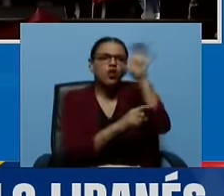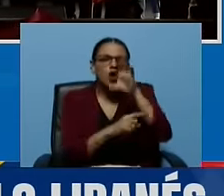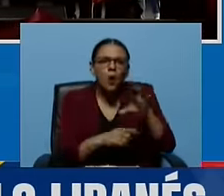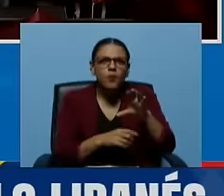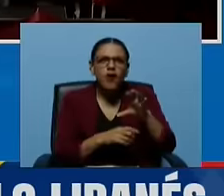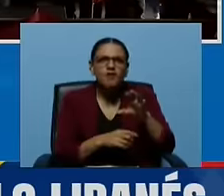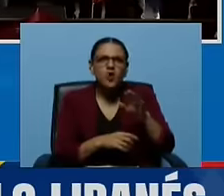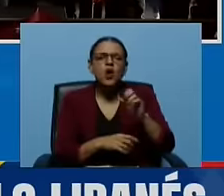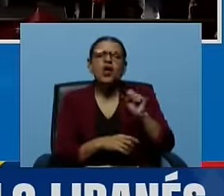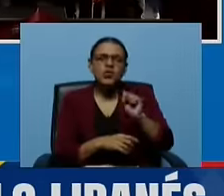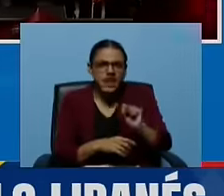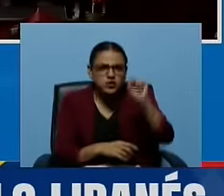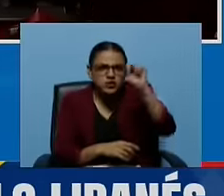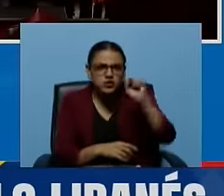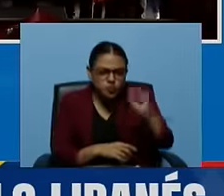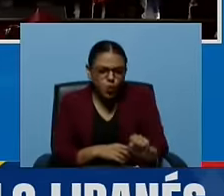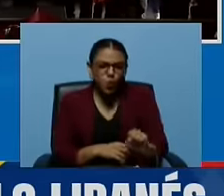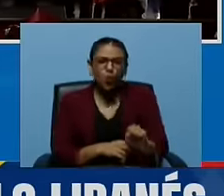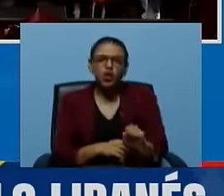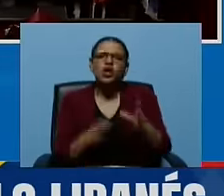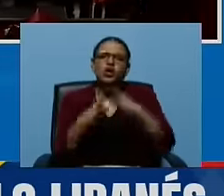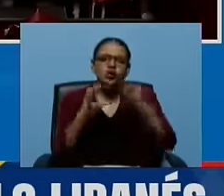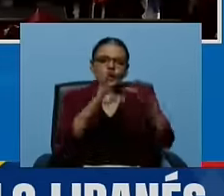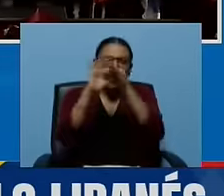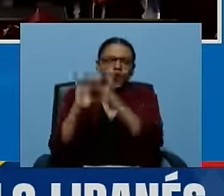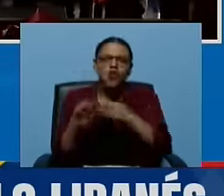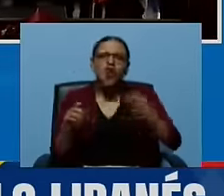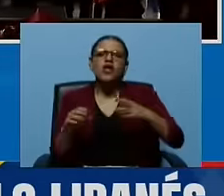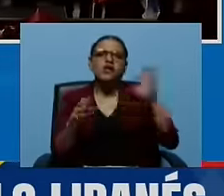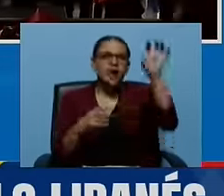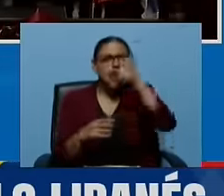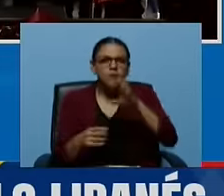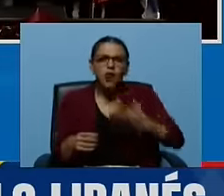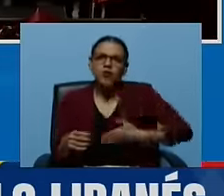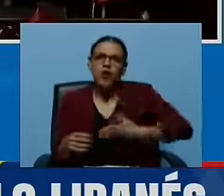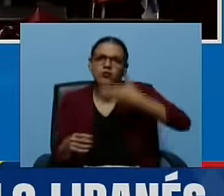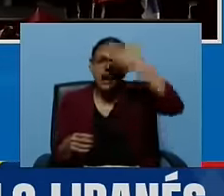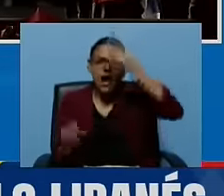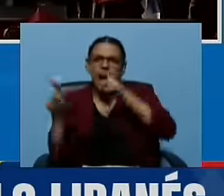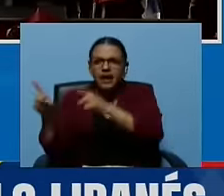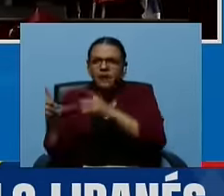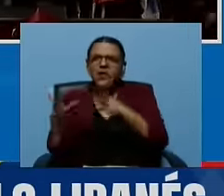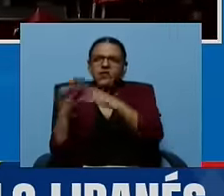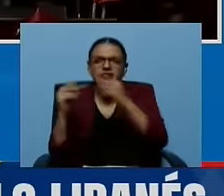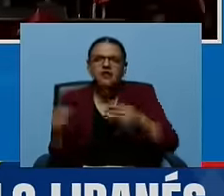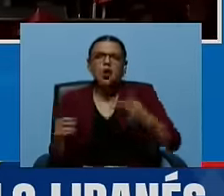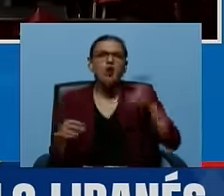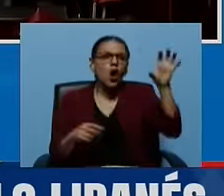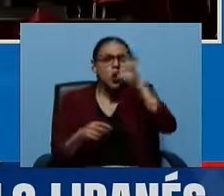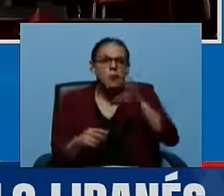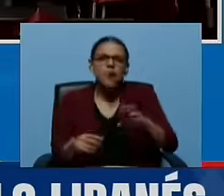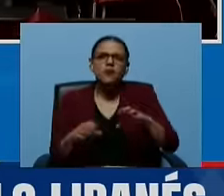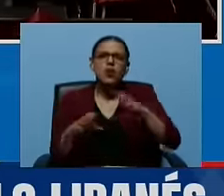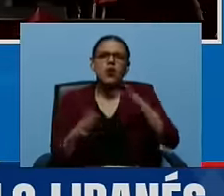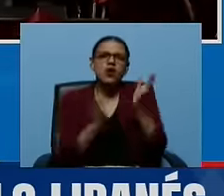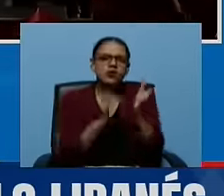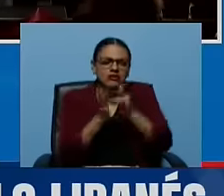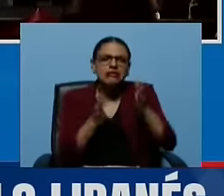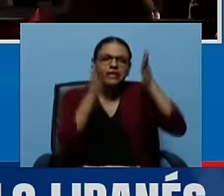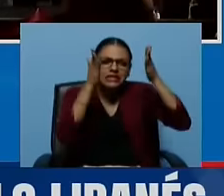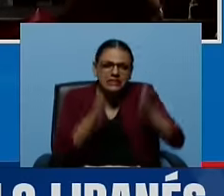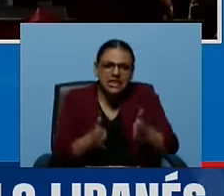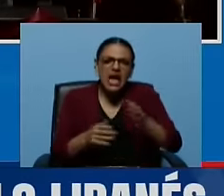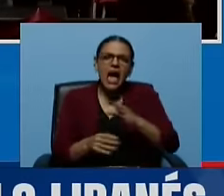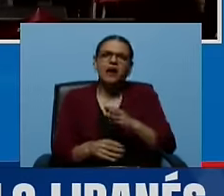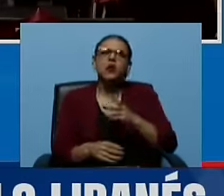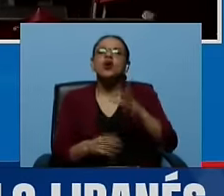sur, la unión de los pueblos musulmanes, la unión de los pueblos cristianos, y con la